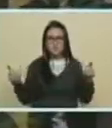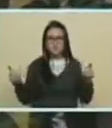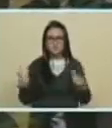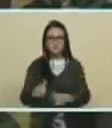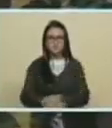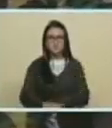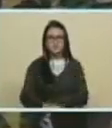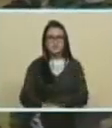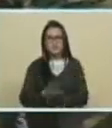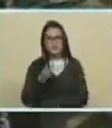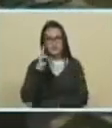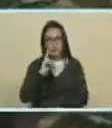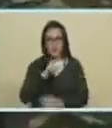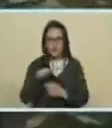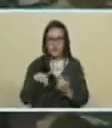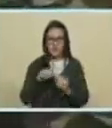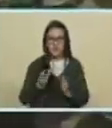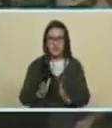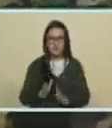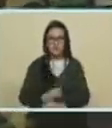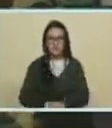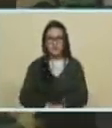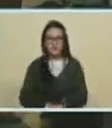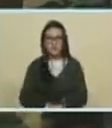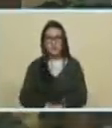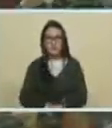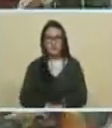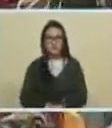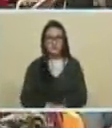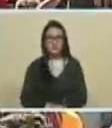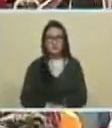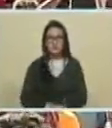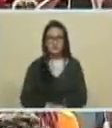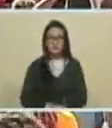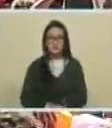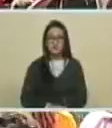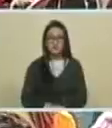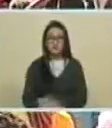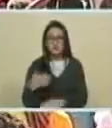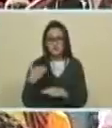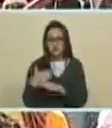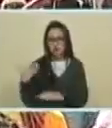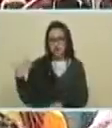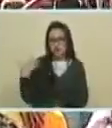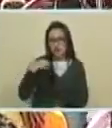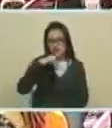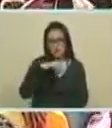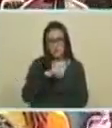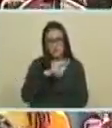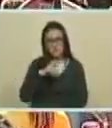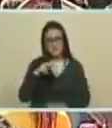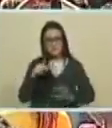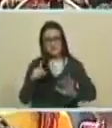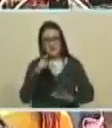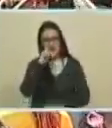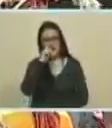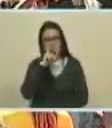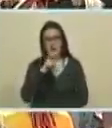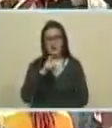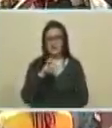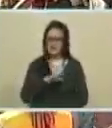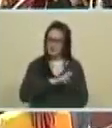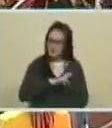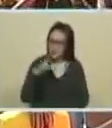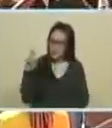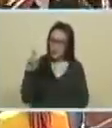Y crece la ola bolivariana. Y crece la ola que viene de hace 26 años. La ola de la rebeldía, de la dignidad,